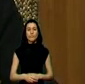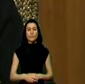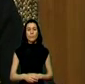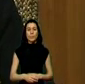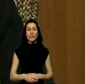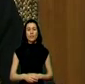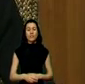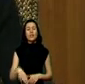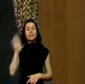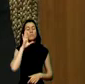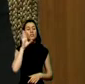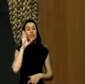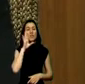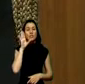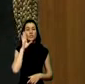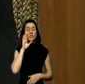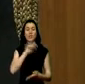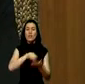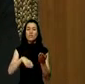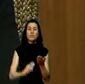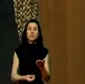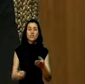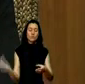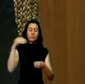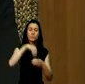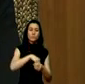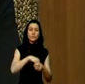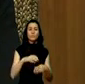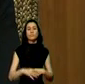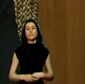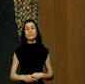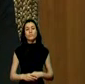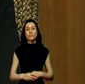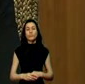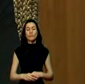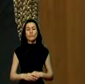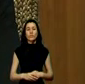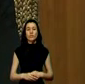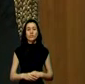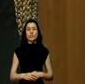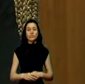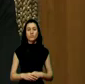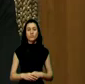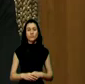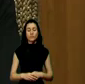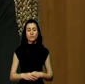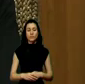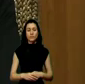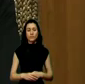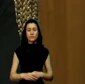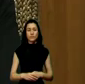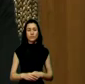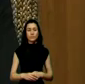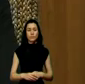hemos trasladado a este contrato, el contrato de las zonas verdes en